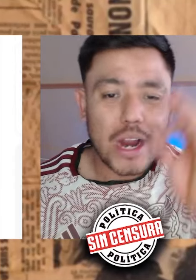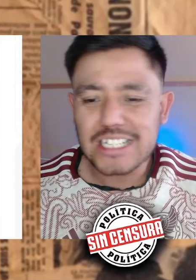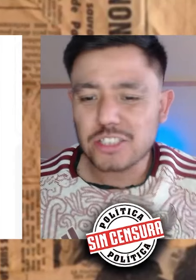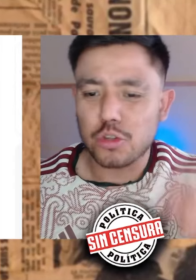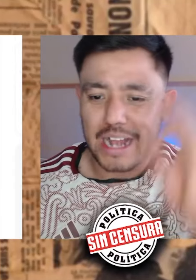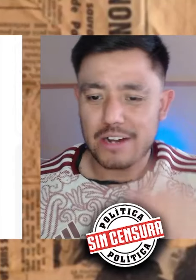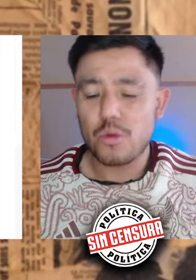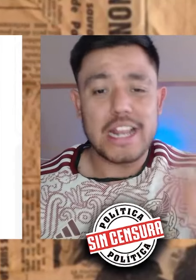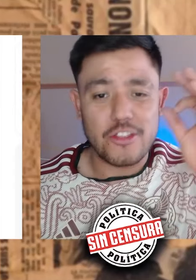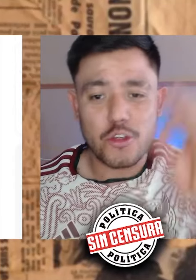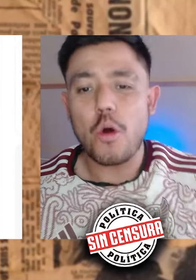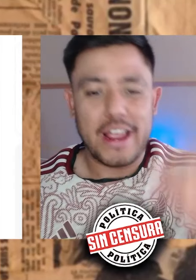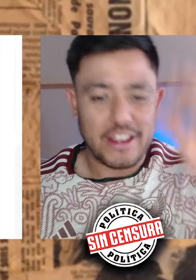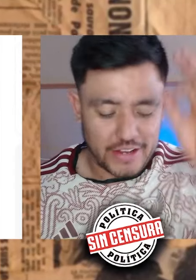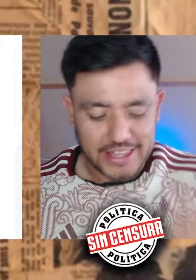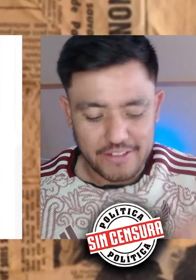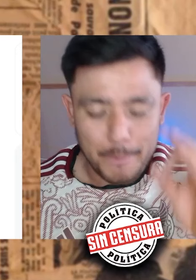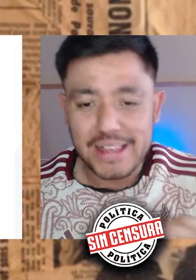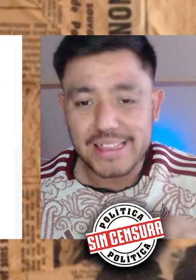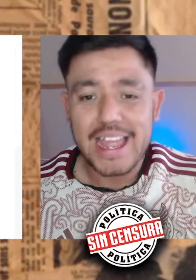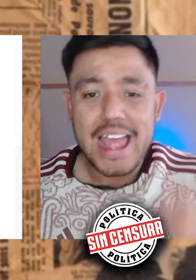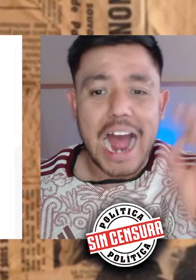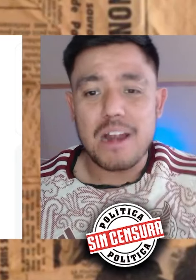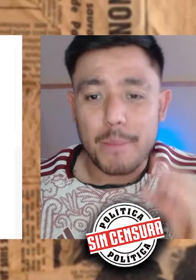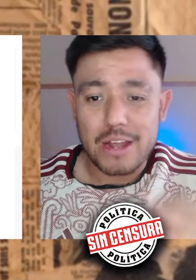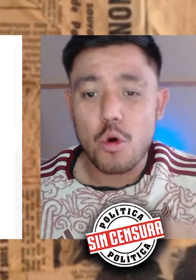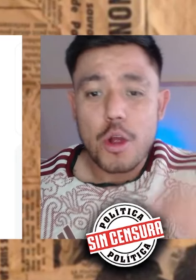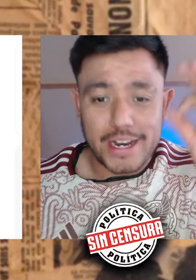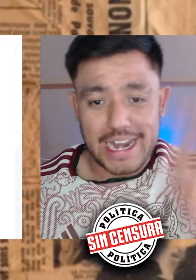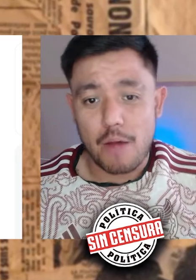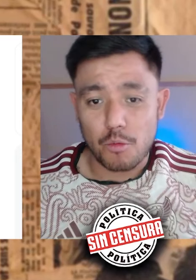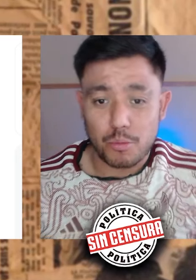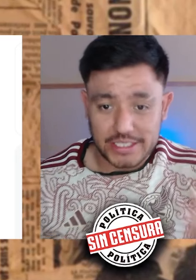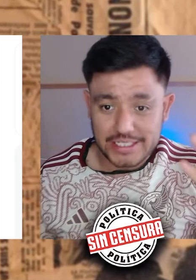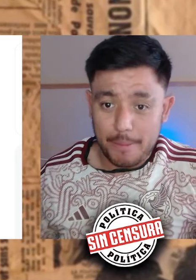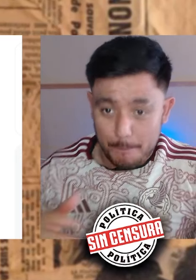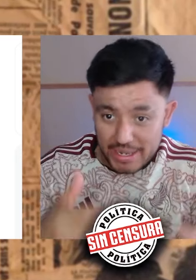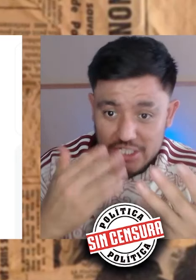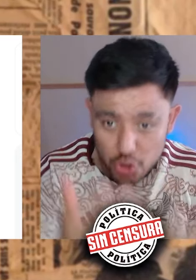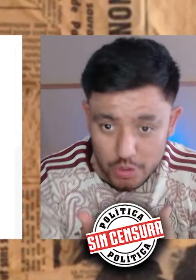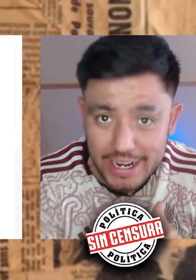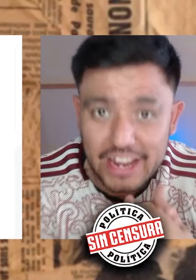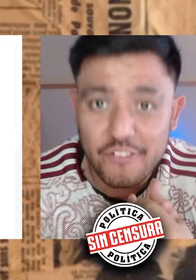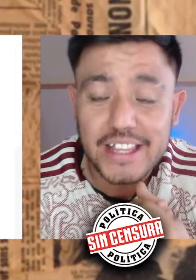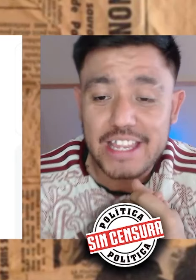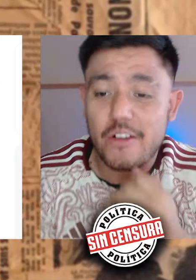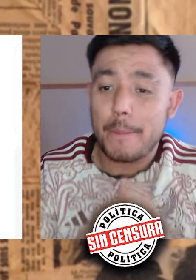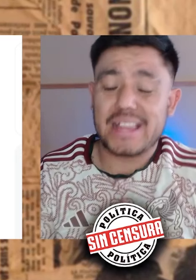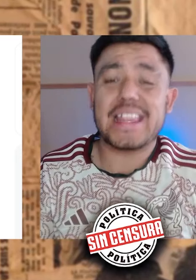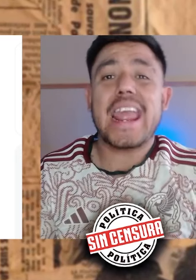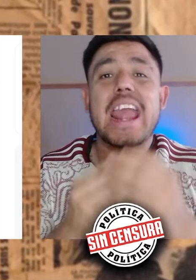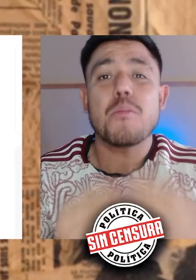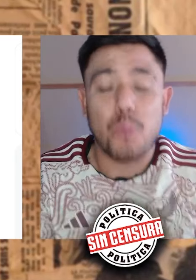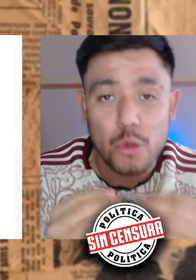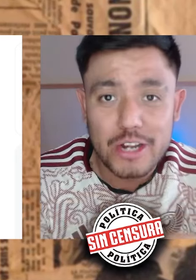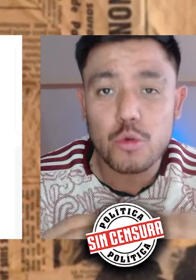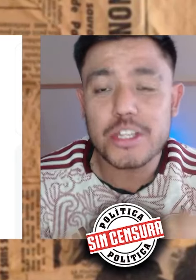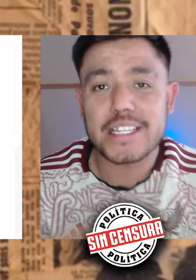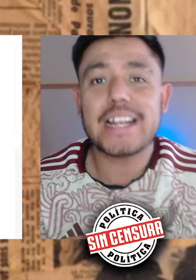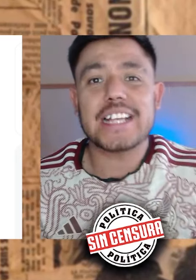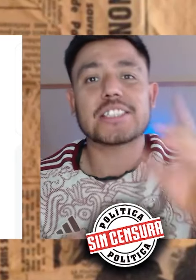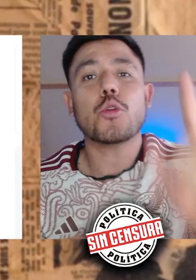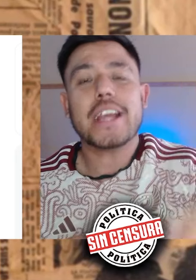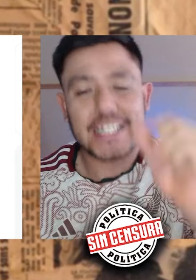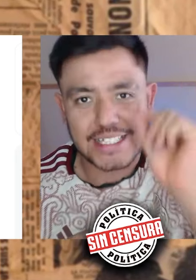juncal Solano le dio efectivamente al mero clavo Pues es que menciona que efectivamente el poder